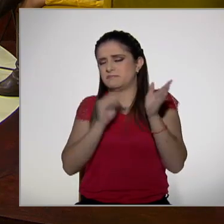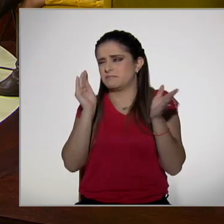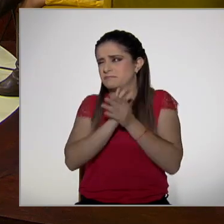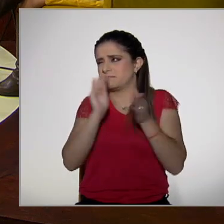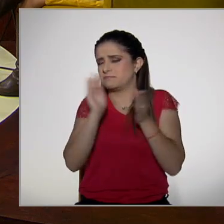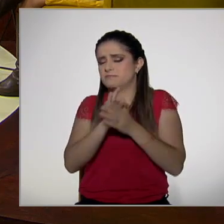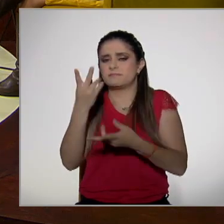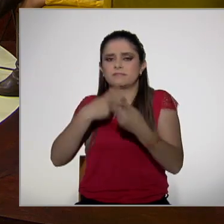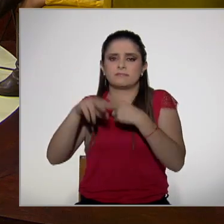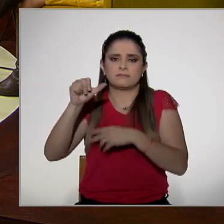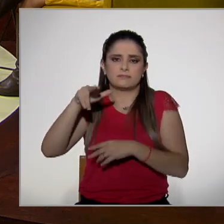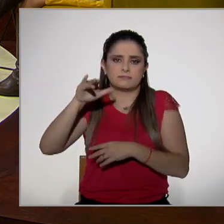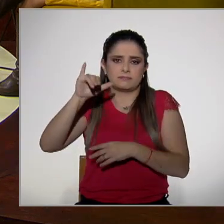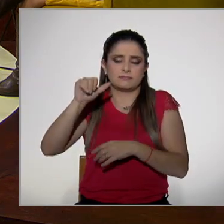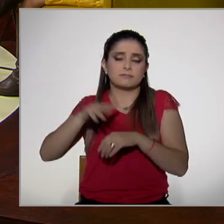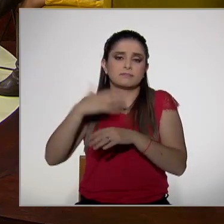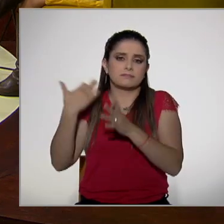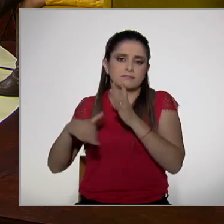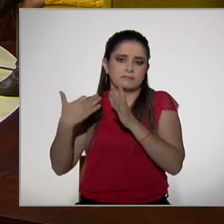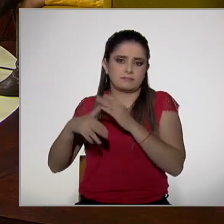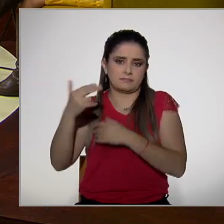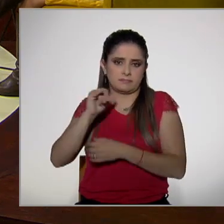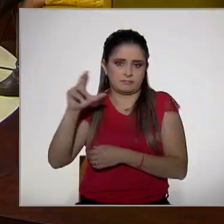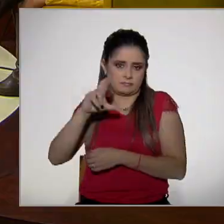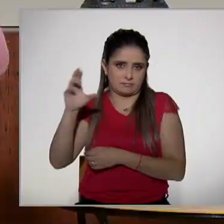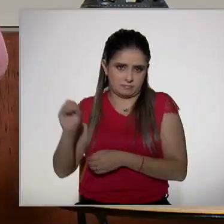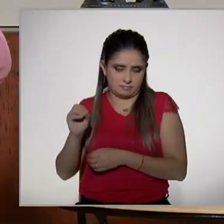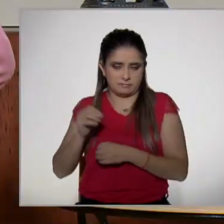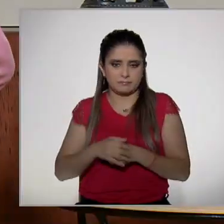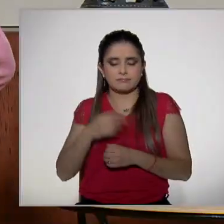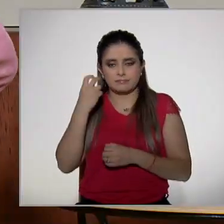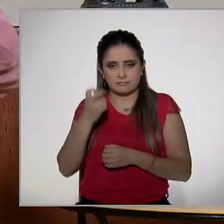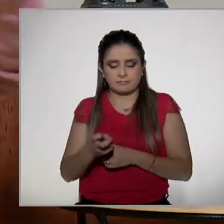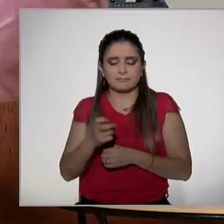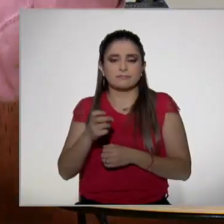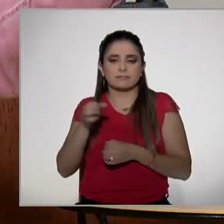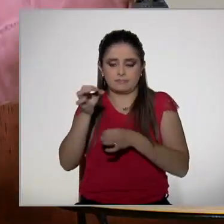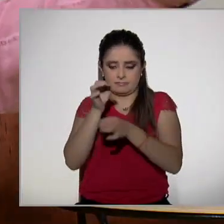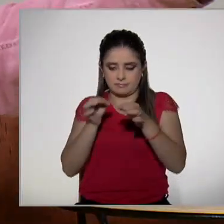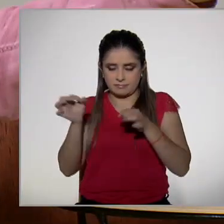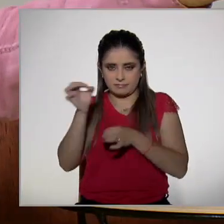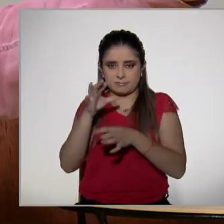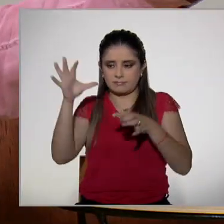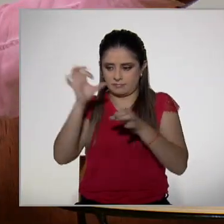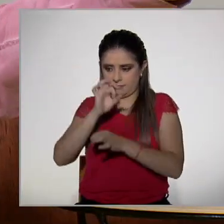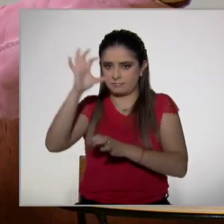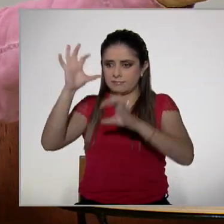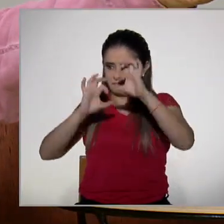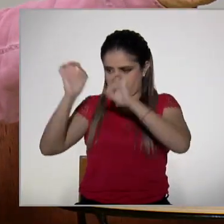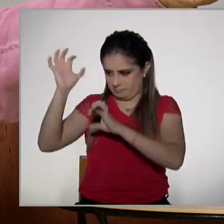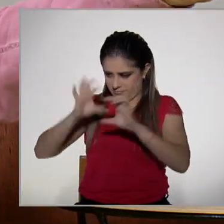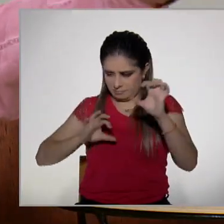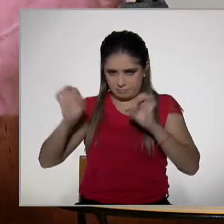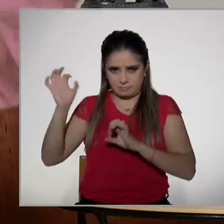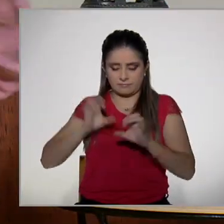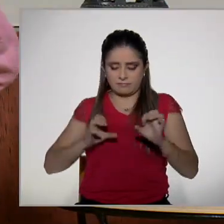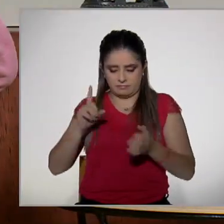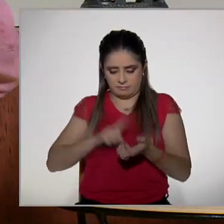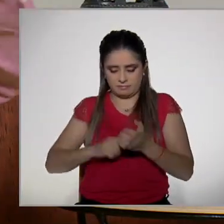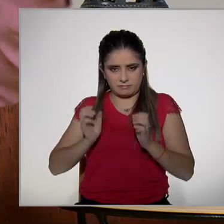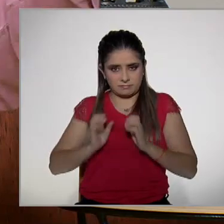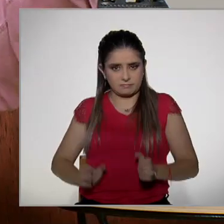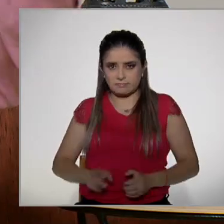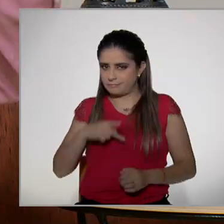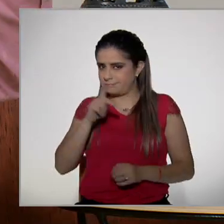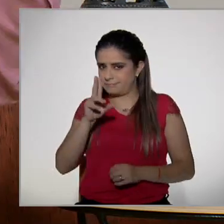anemia por deficiencia de hierro entonces la amplitud de distribución quiere decir que existen chile dulce y manteca en cuanto a los eritrocitos cuando habrían de